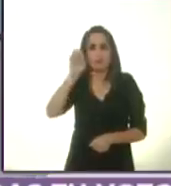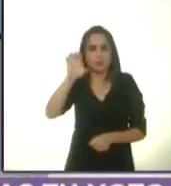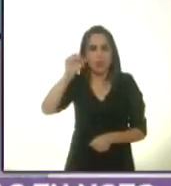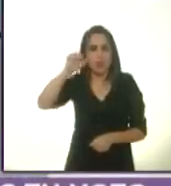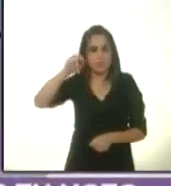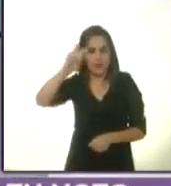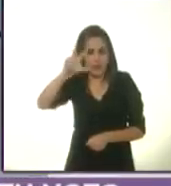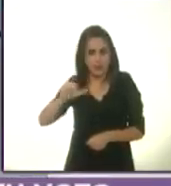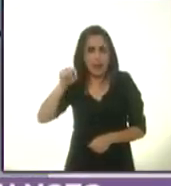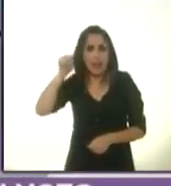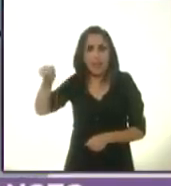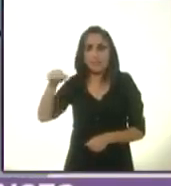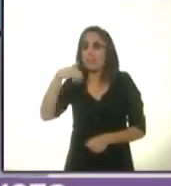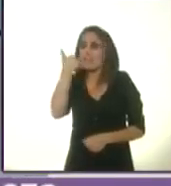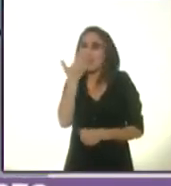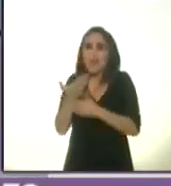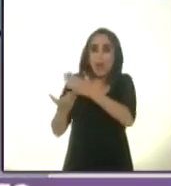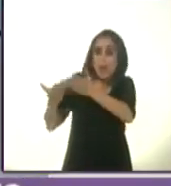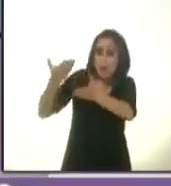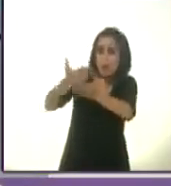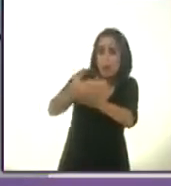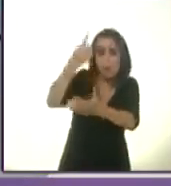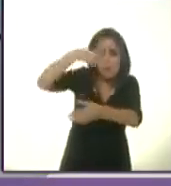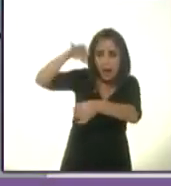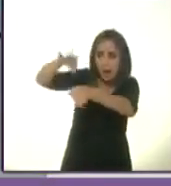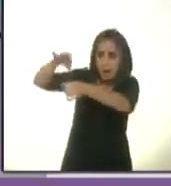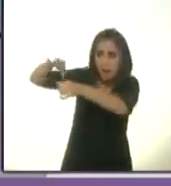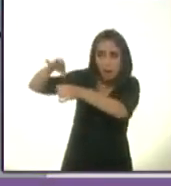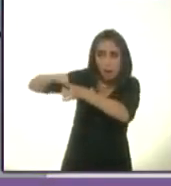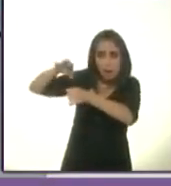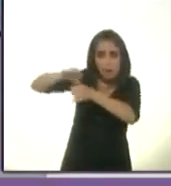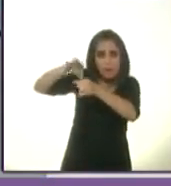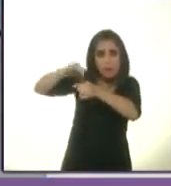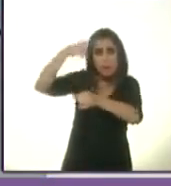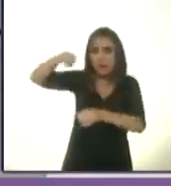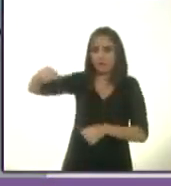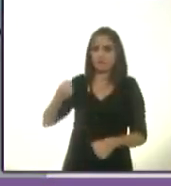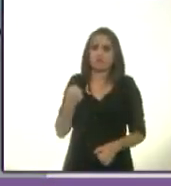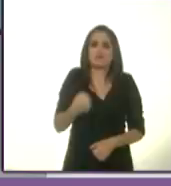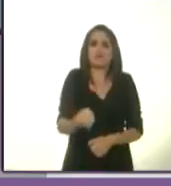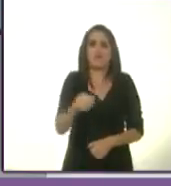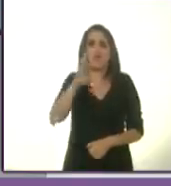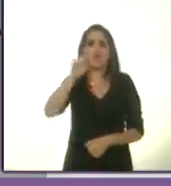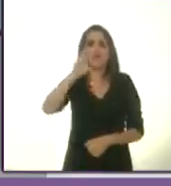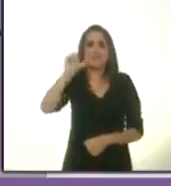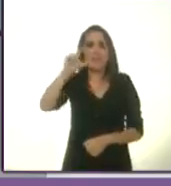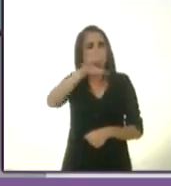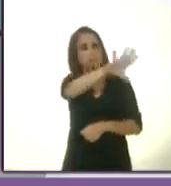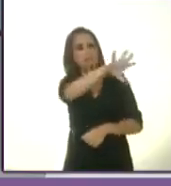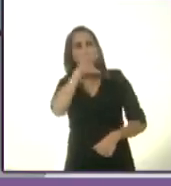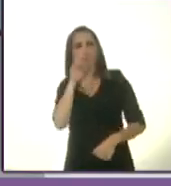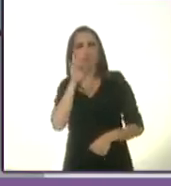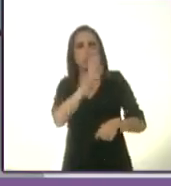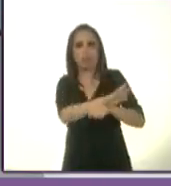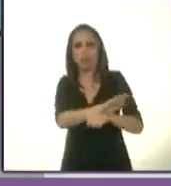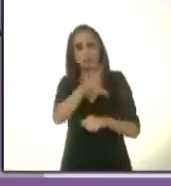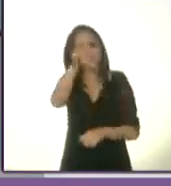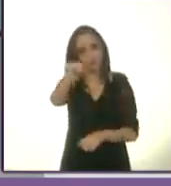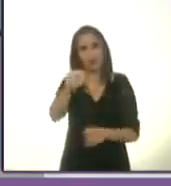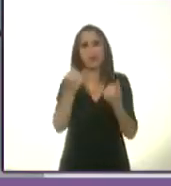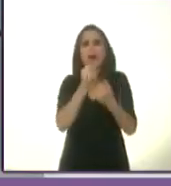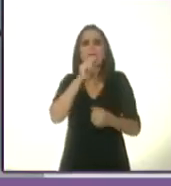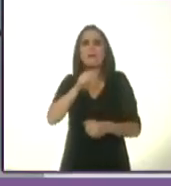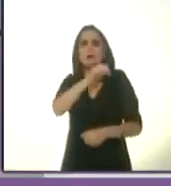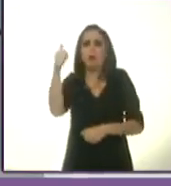atreva a proponer una terna modo para que termine imponiendo un fiscal carnal apoyaré los amparos que hay